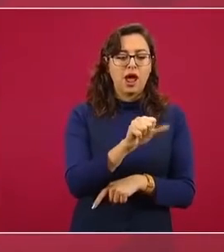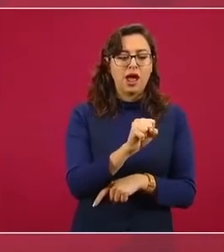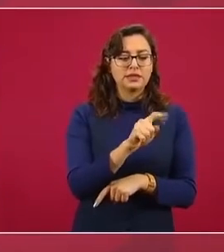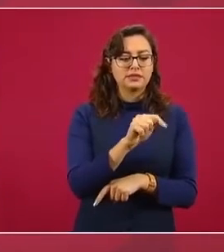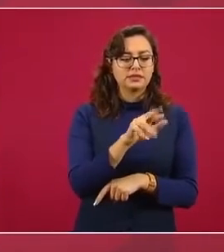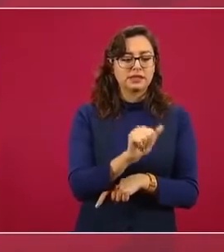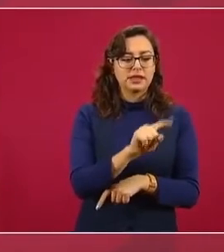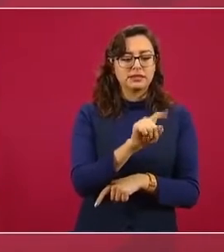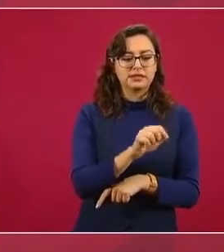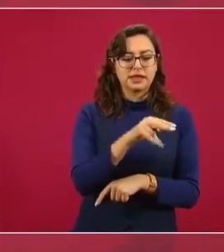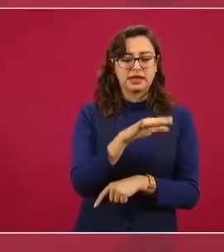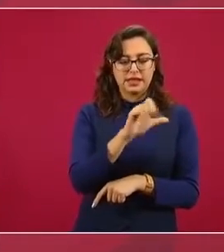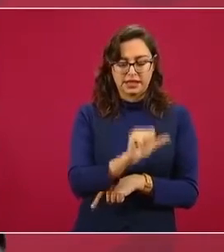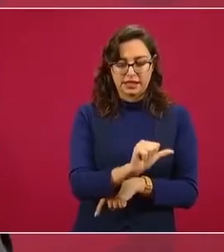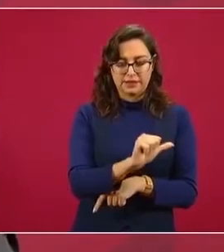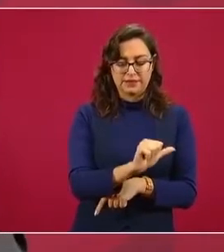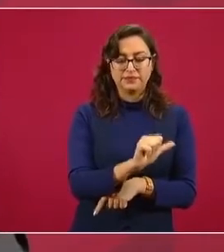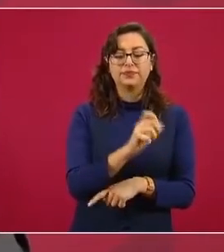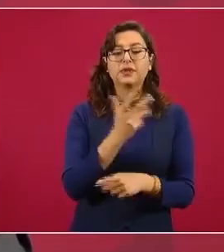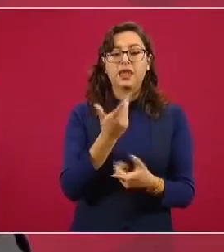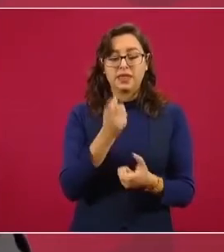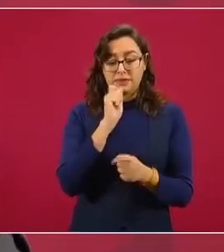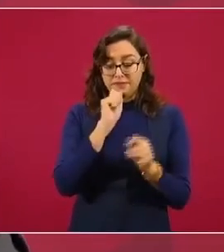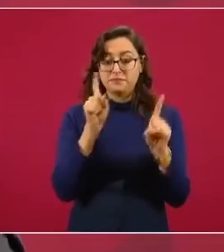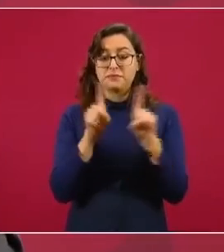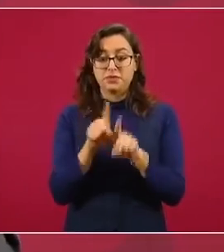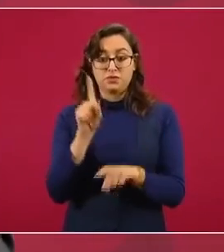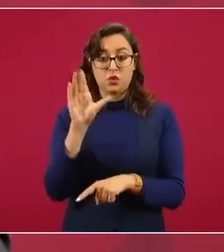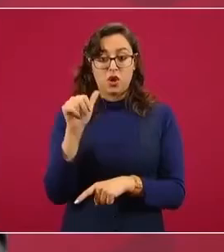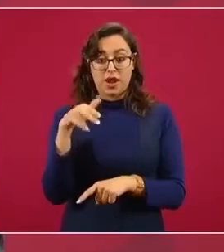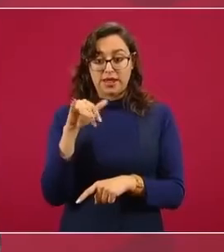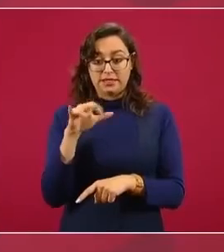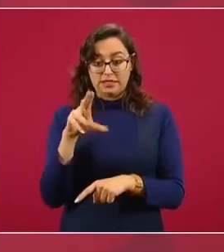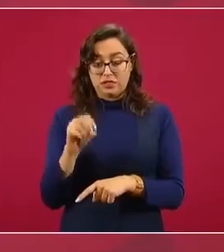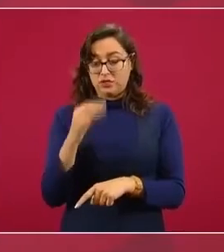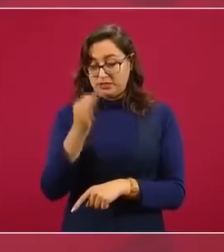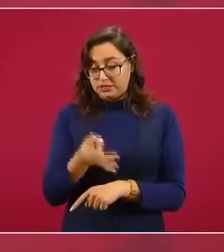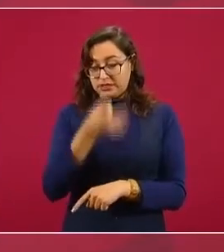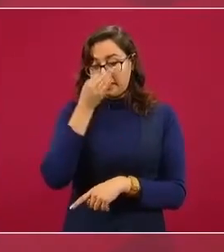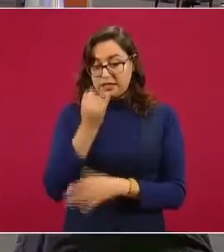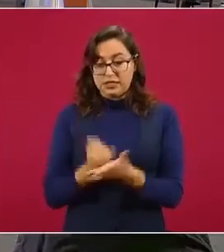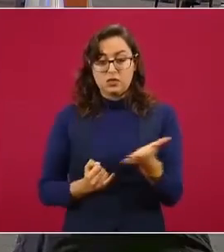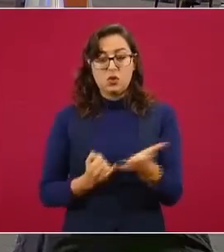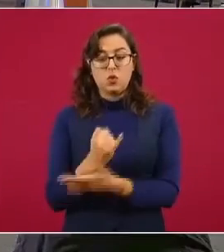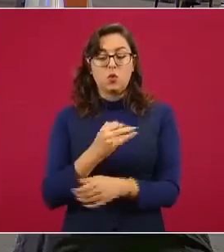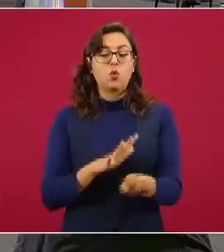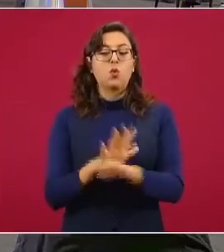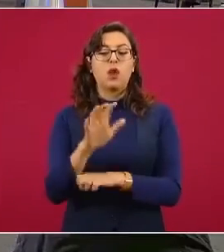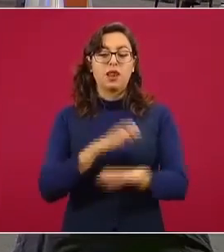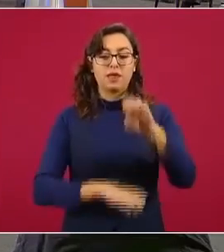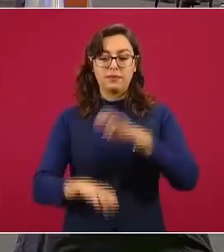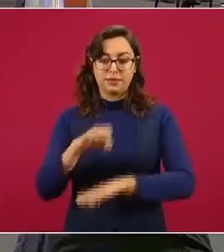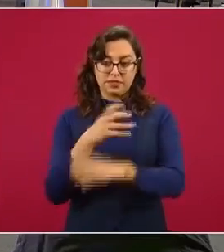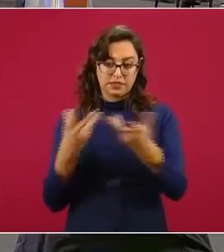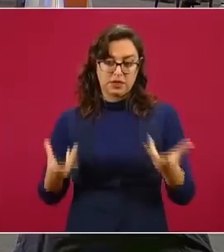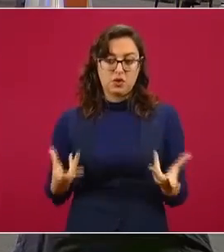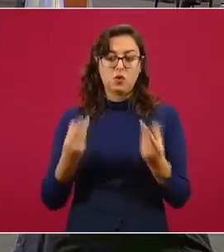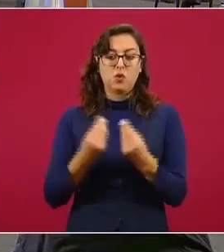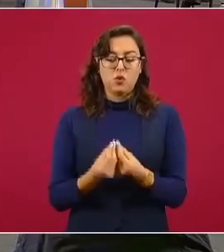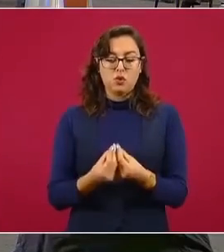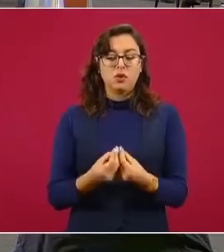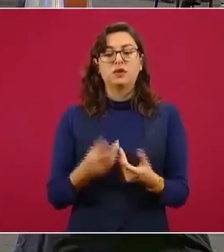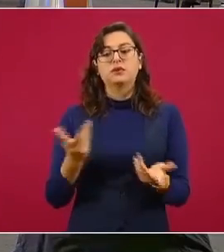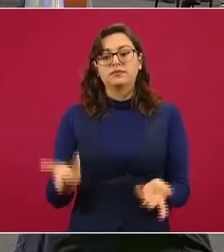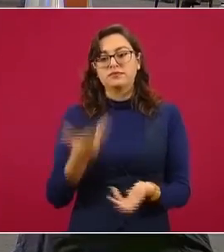Ya CanSino está por decidir con qué empresa mexicana va a hacer esto, y les puedo informar que los ensayos en Arabia